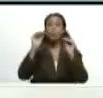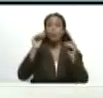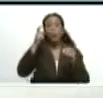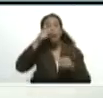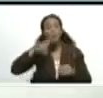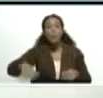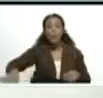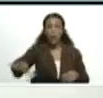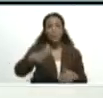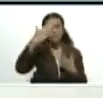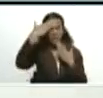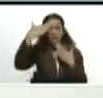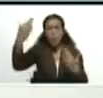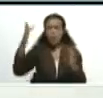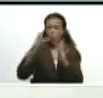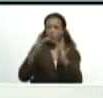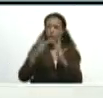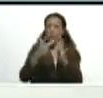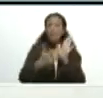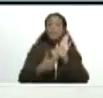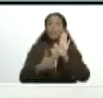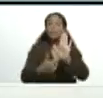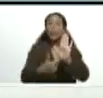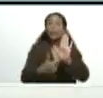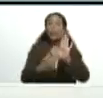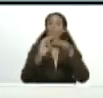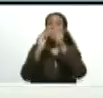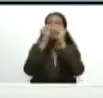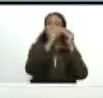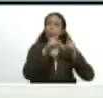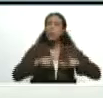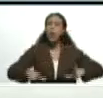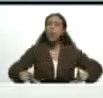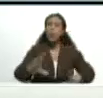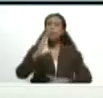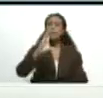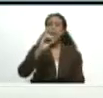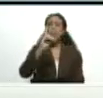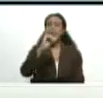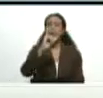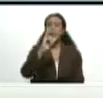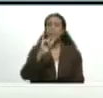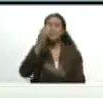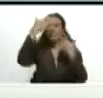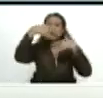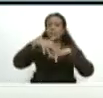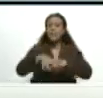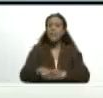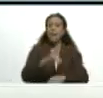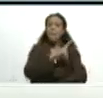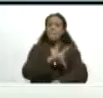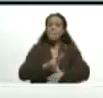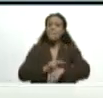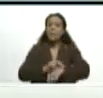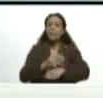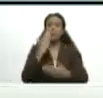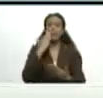allá, Pereira. Vamos a mostrar la recuperación que han hecho de este CDI. Adelante.